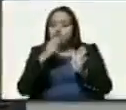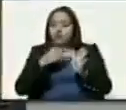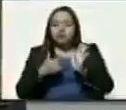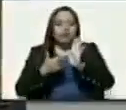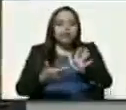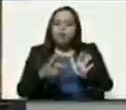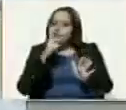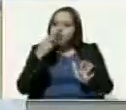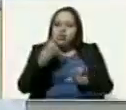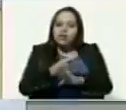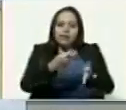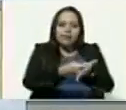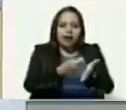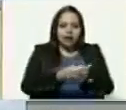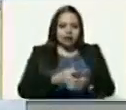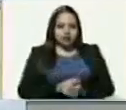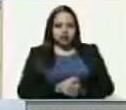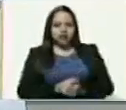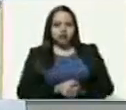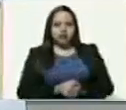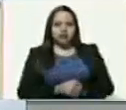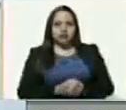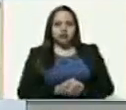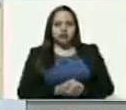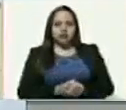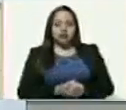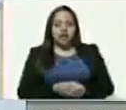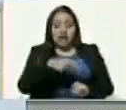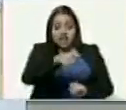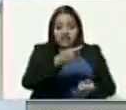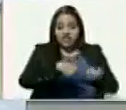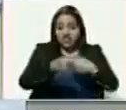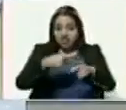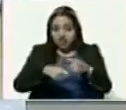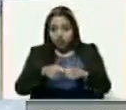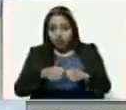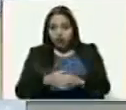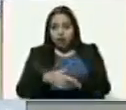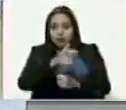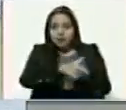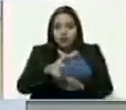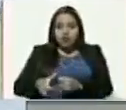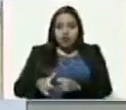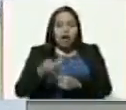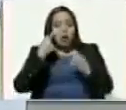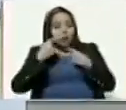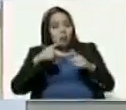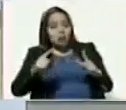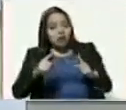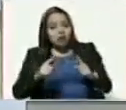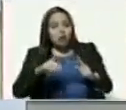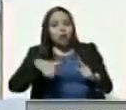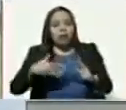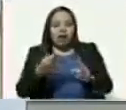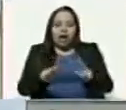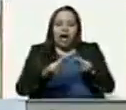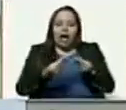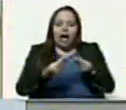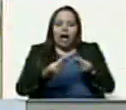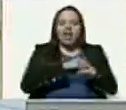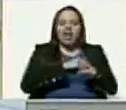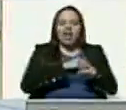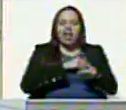no va a actuar como agente de percepción. Ese comerciante o esa persona probablemente se pueda quedar con ese...